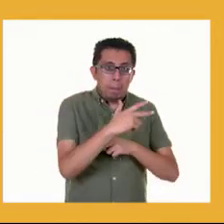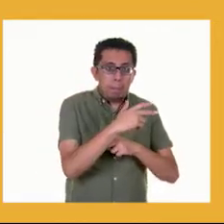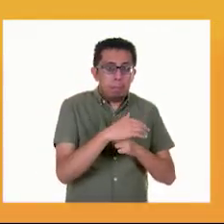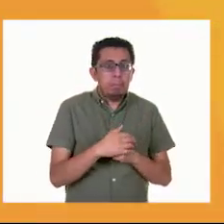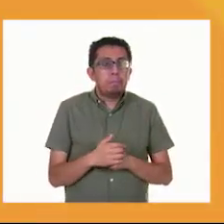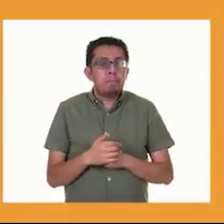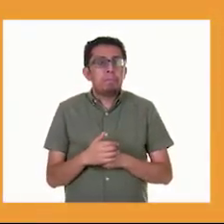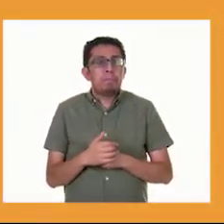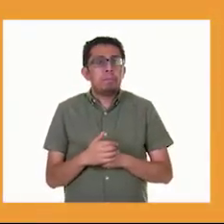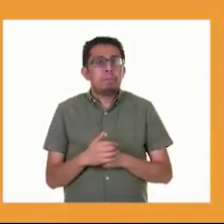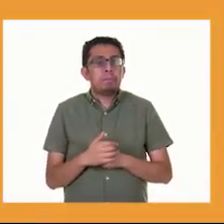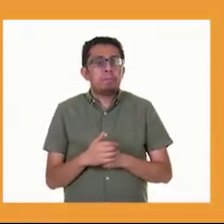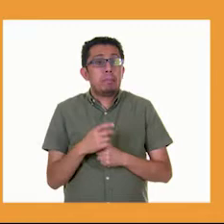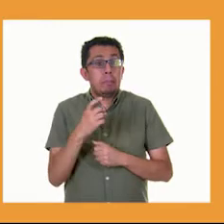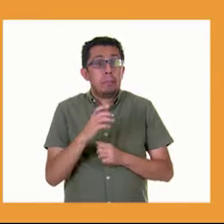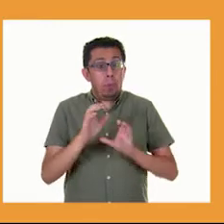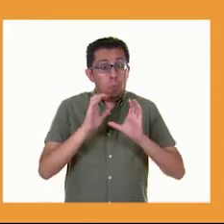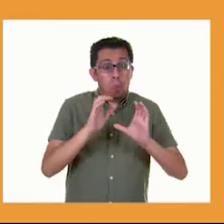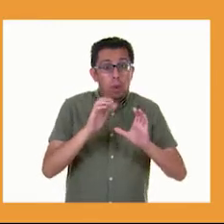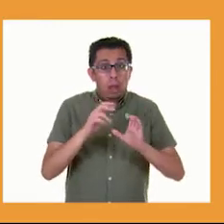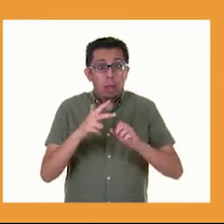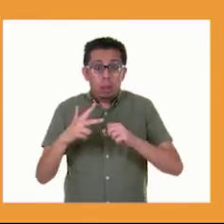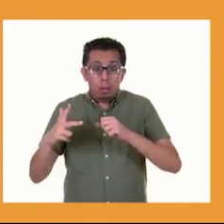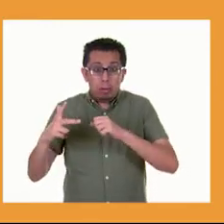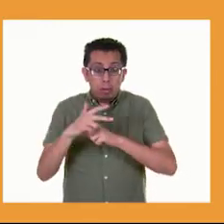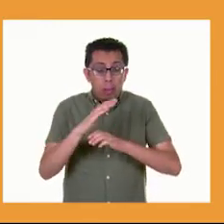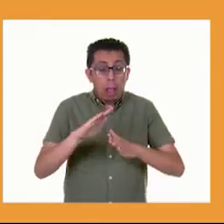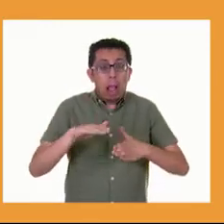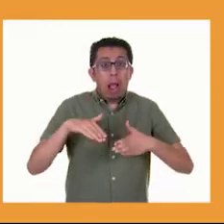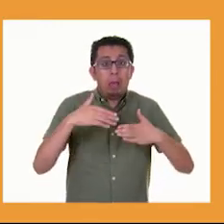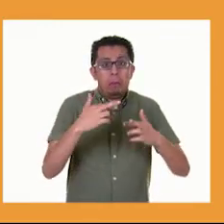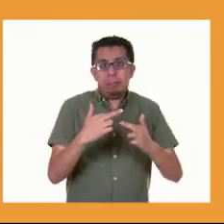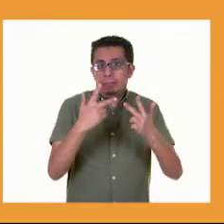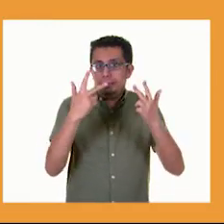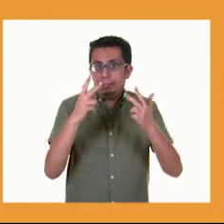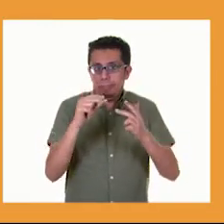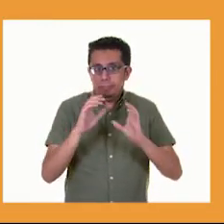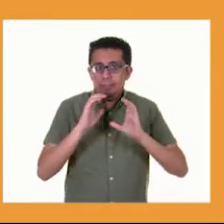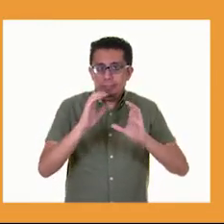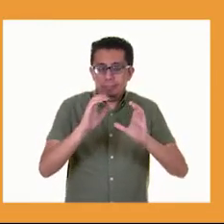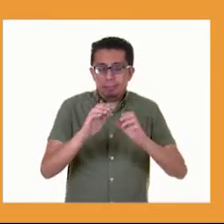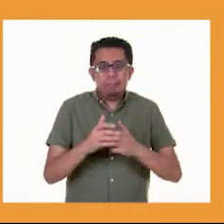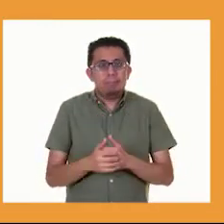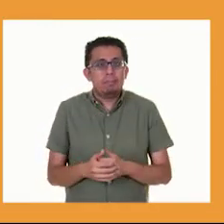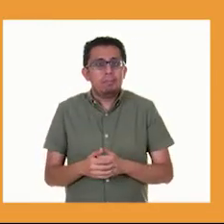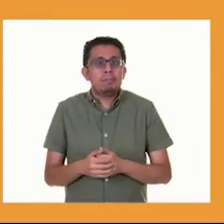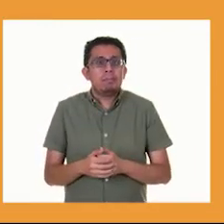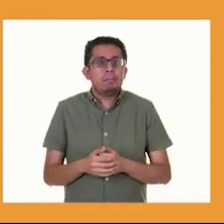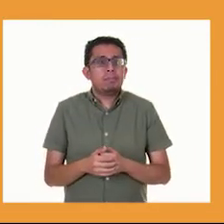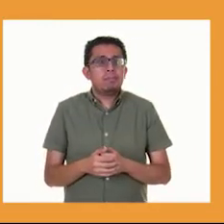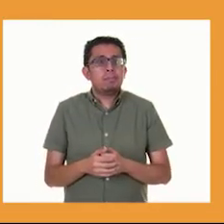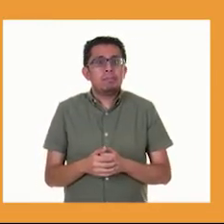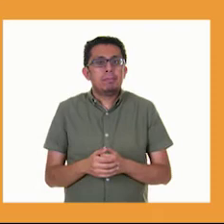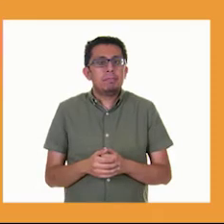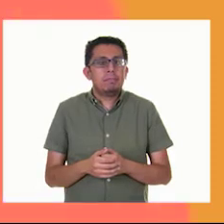que marcaste. Asegúrate de cortar por fuera de la playera. No introduzcas las tijeras en ella.